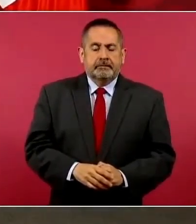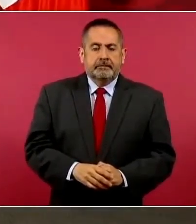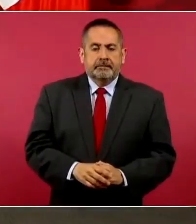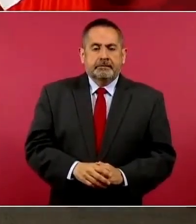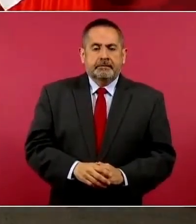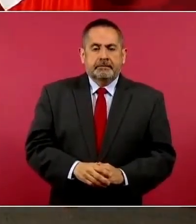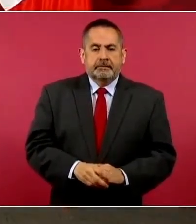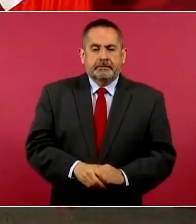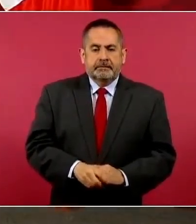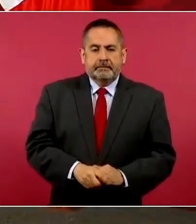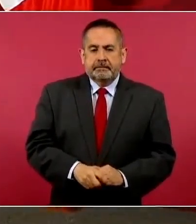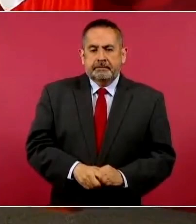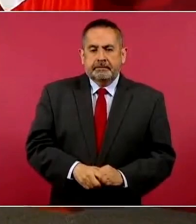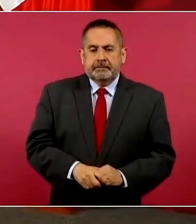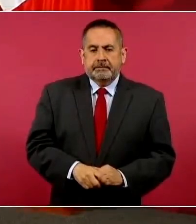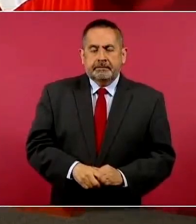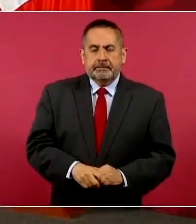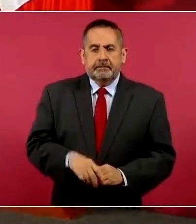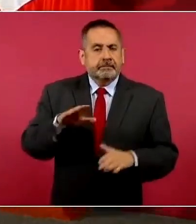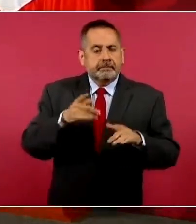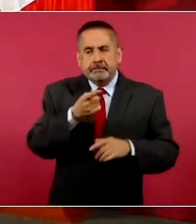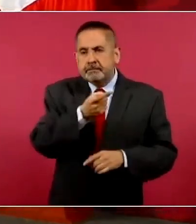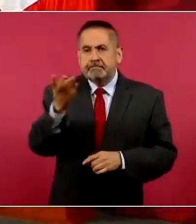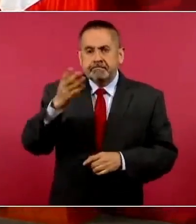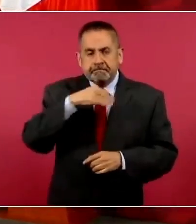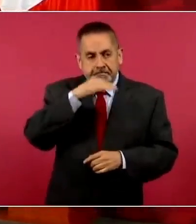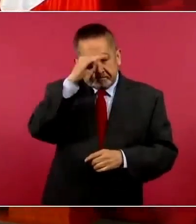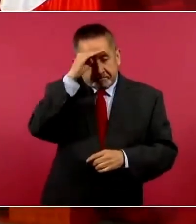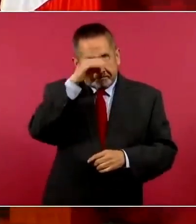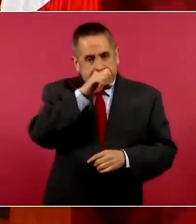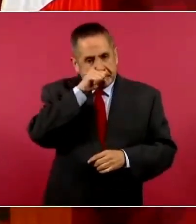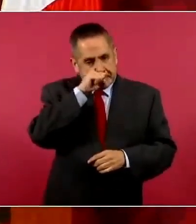se piensa